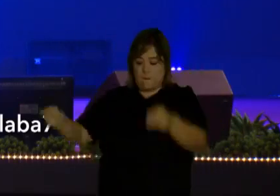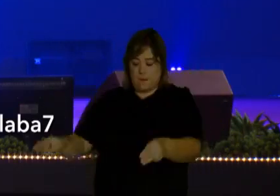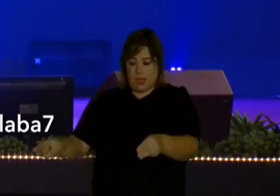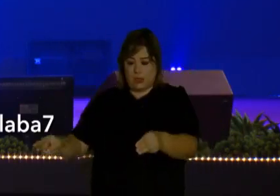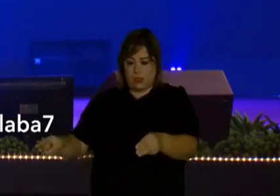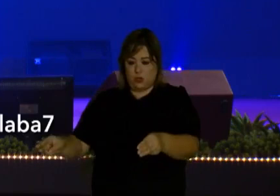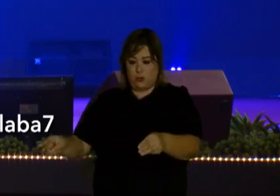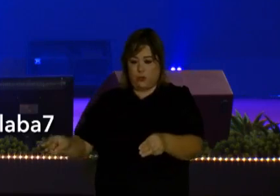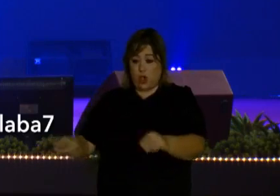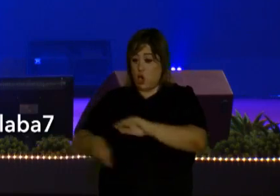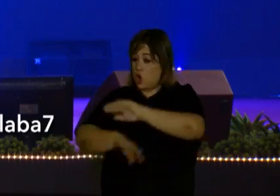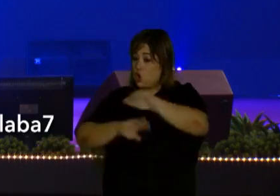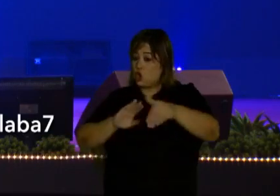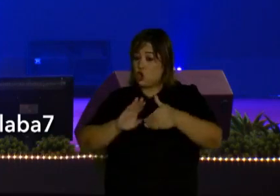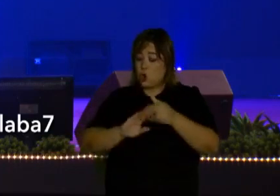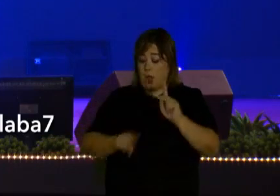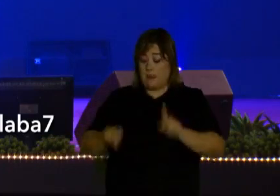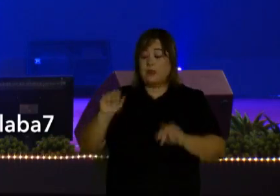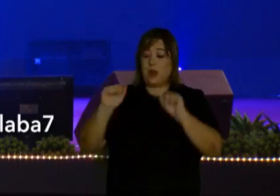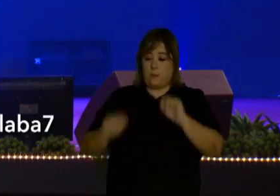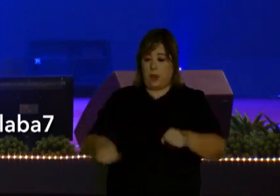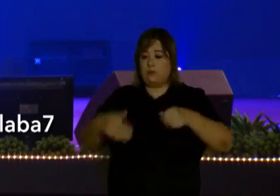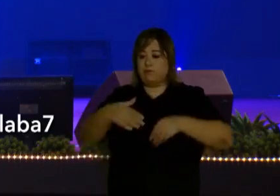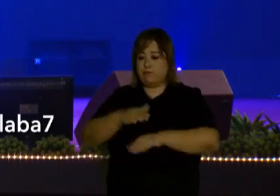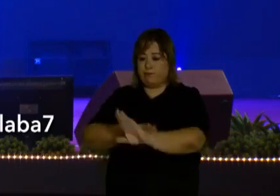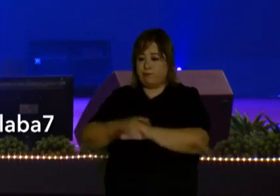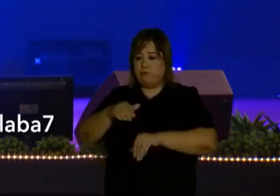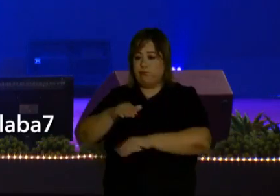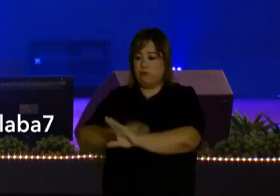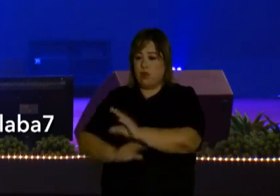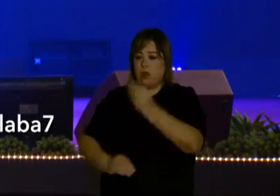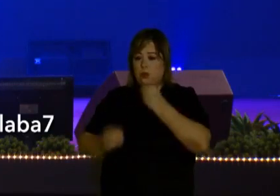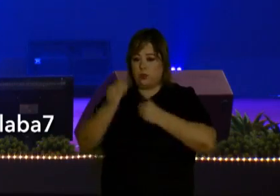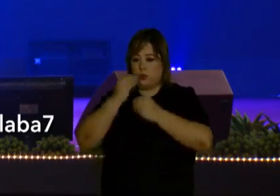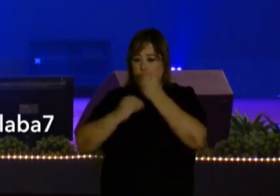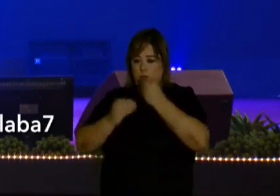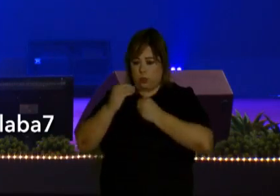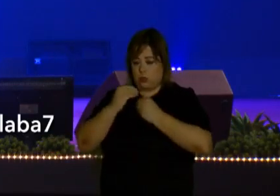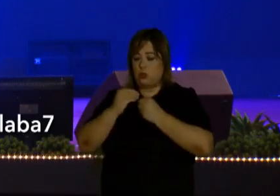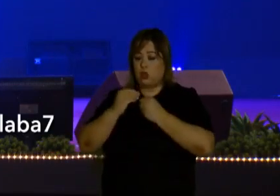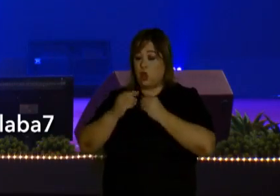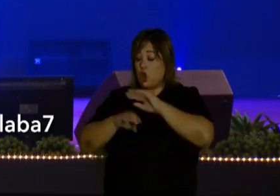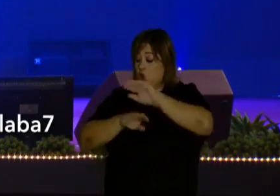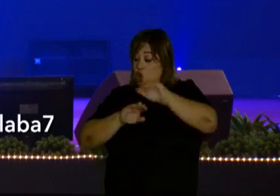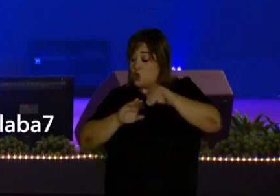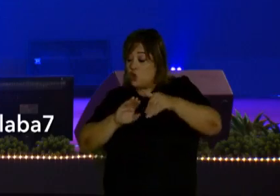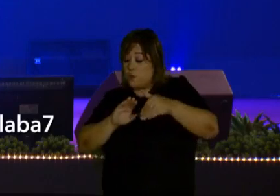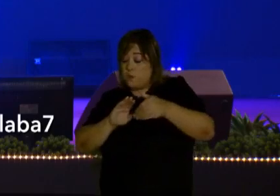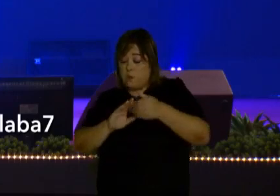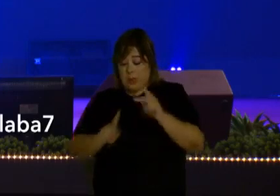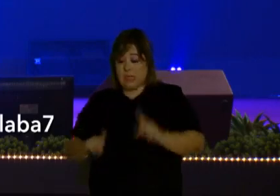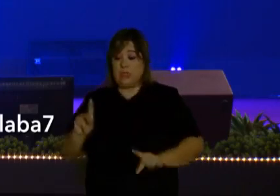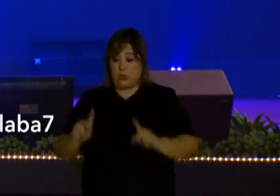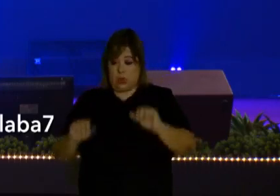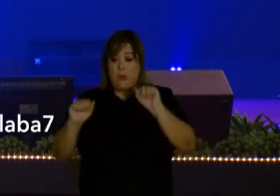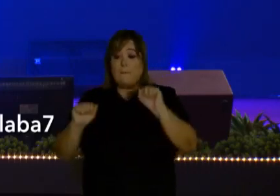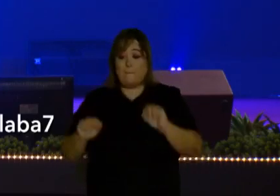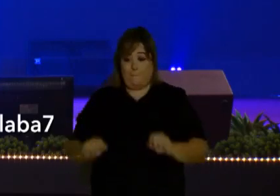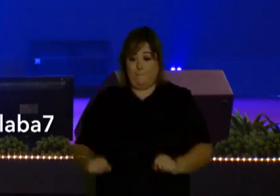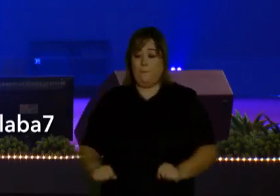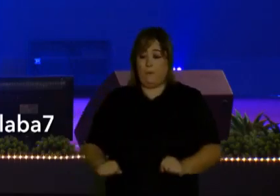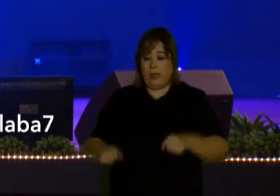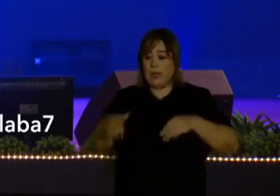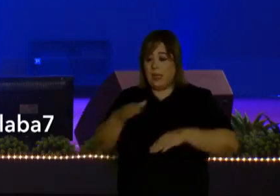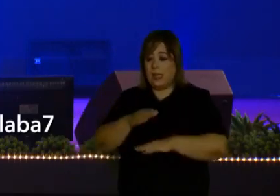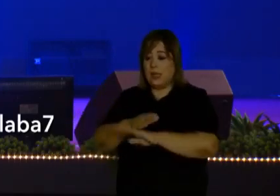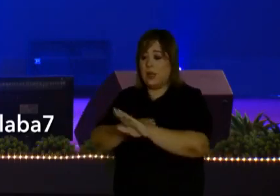hacemos excepción de personas. No tenemos un listado de quién diezma y no diezma. Todo el mundo tiene acceso a la palabra, pero no todo el mundo tiene autoridad sobre la